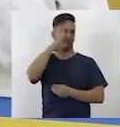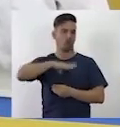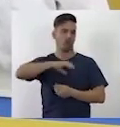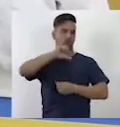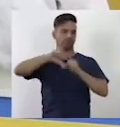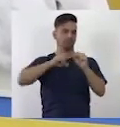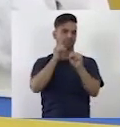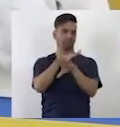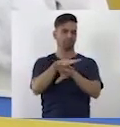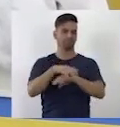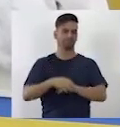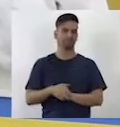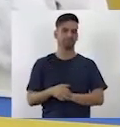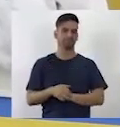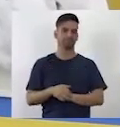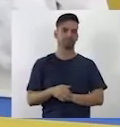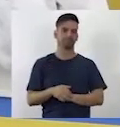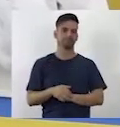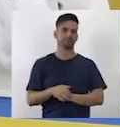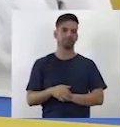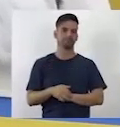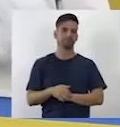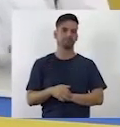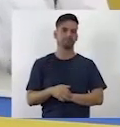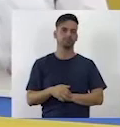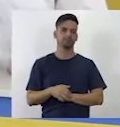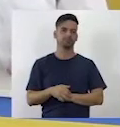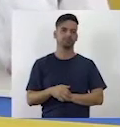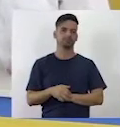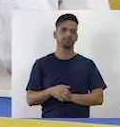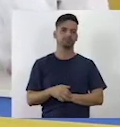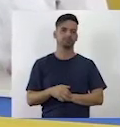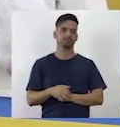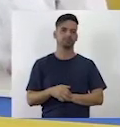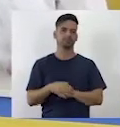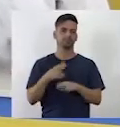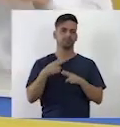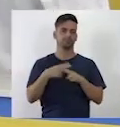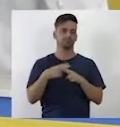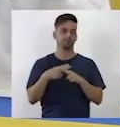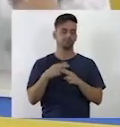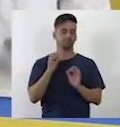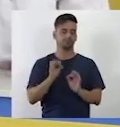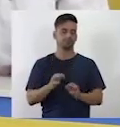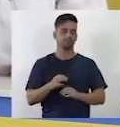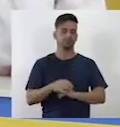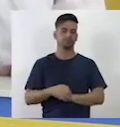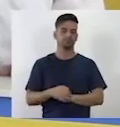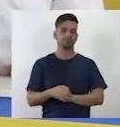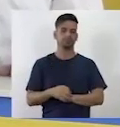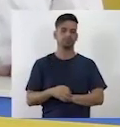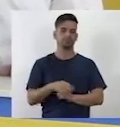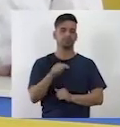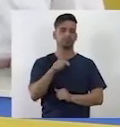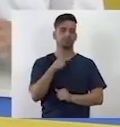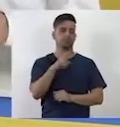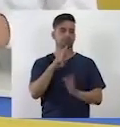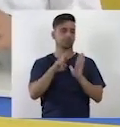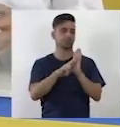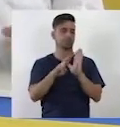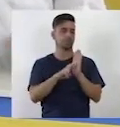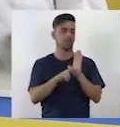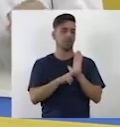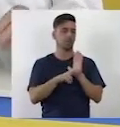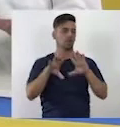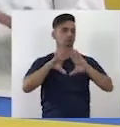de 1 a 3 para ocurrir la reacción si no ocurre la llamada guardia porque disuelve el rey de los metales pero bueno esas